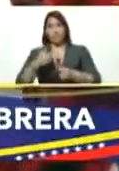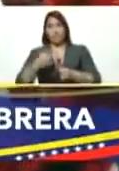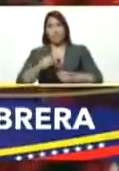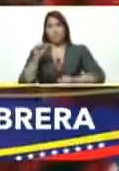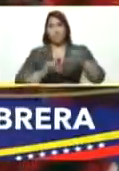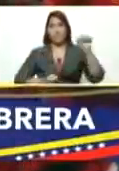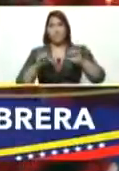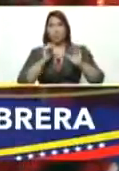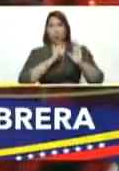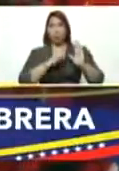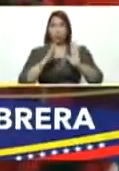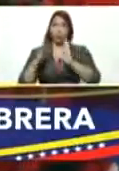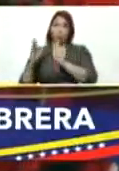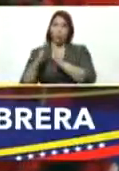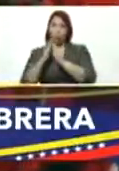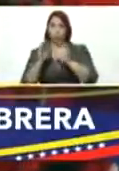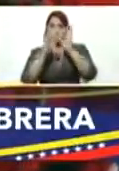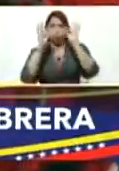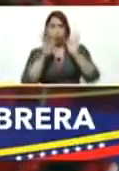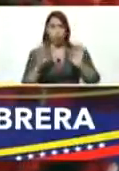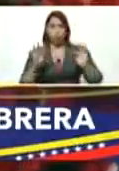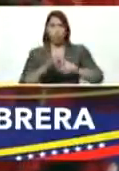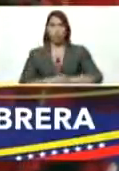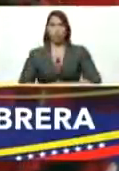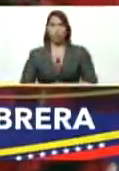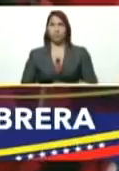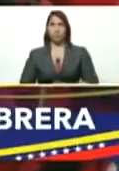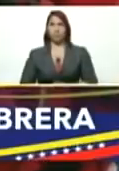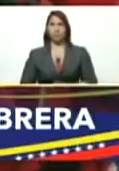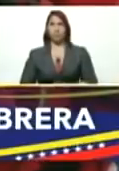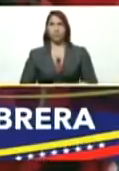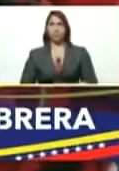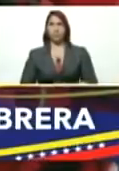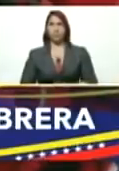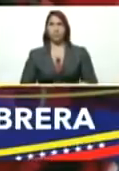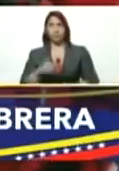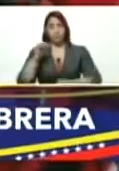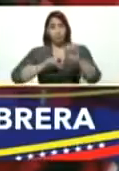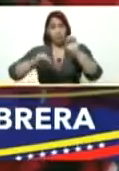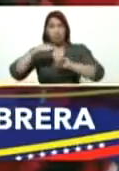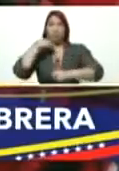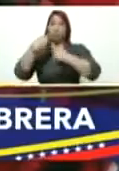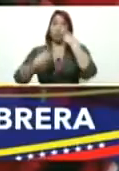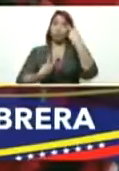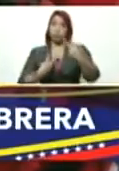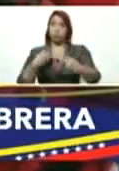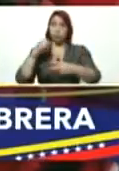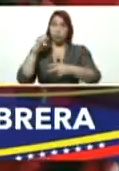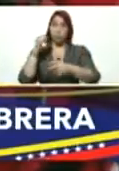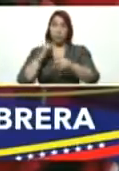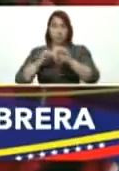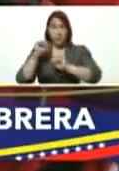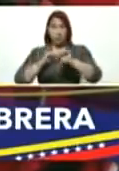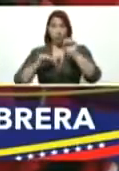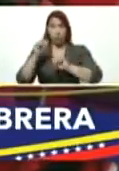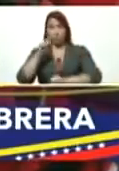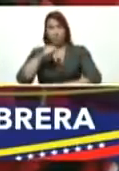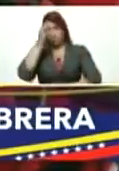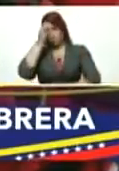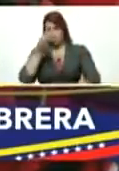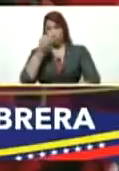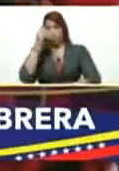organizada en toda su forma en sindicato delegado de prevención consejos productivos